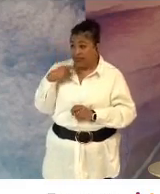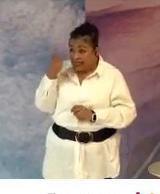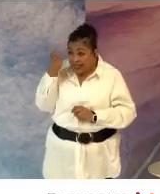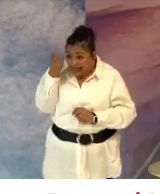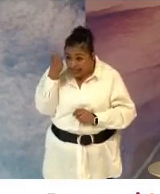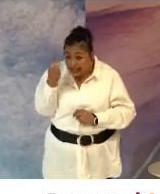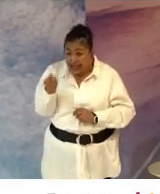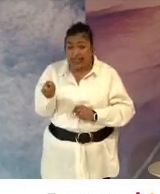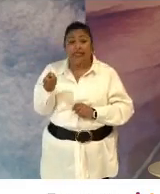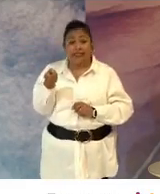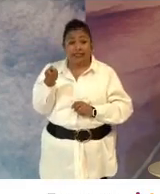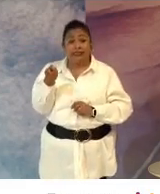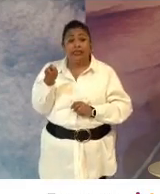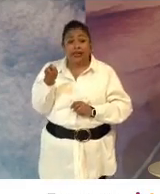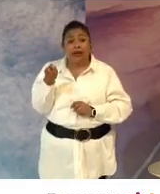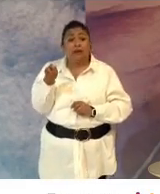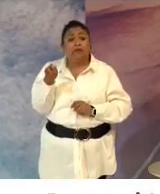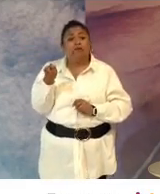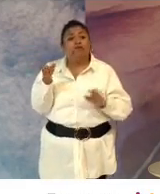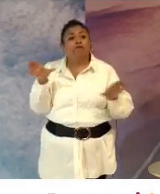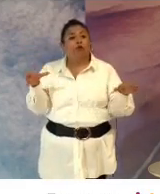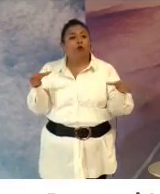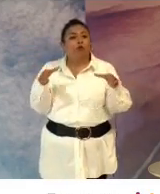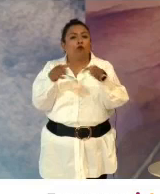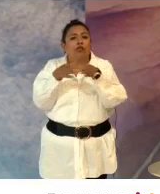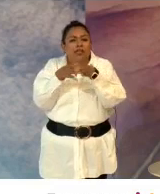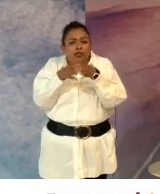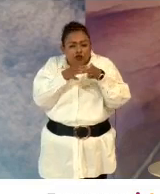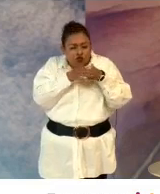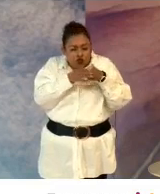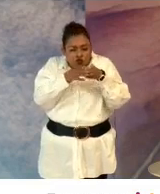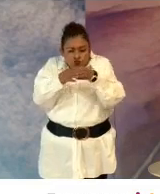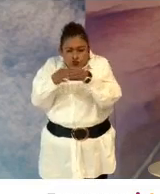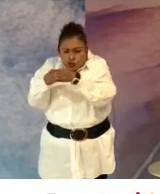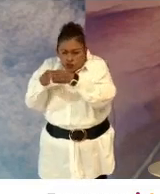es las comunidades pequeñas.